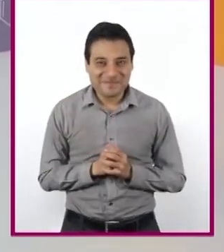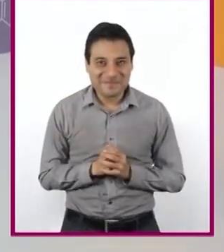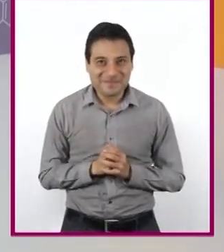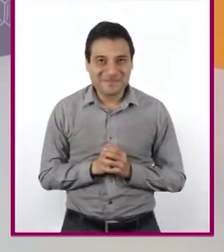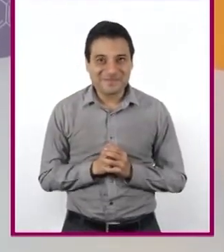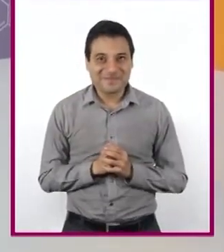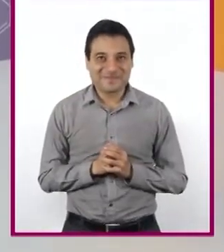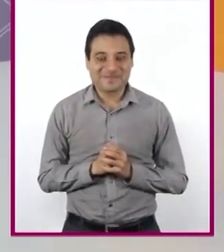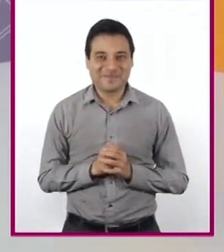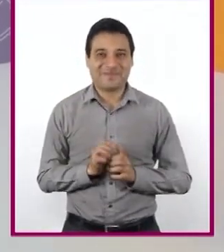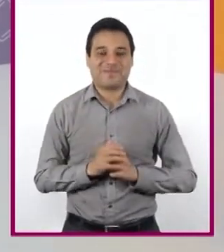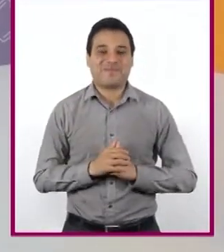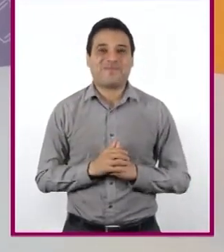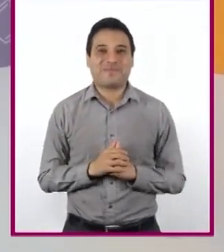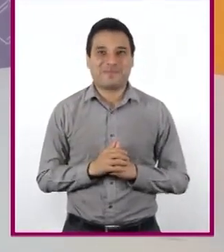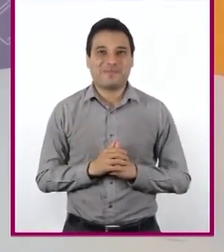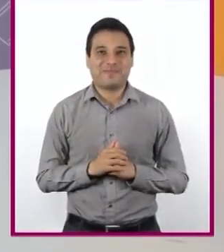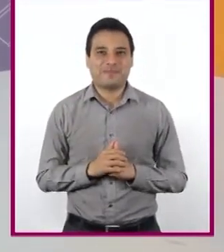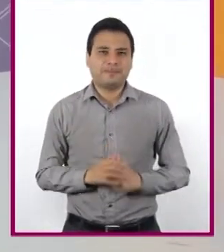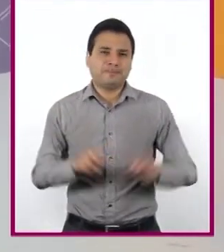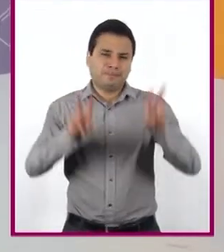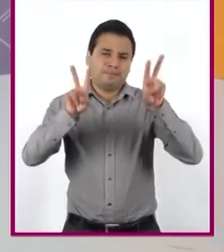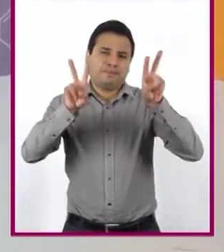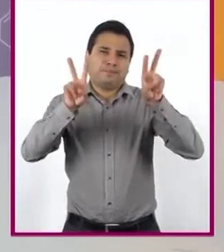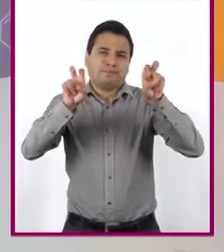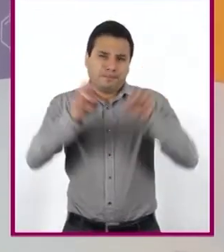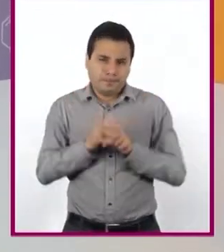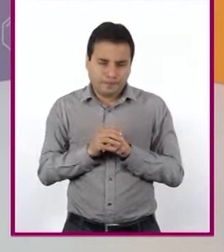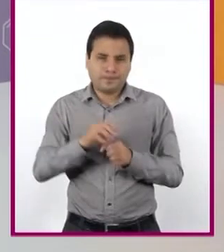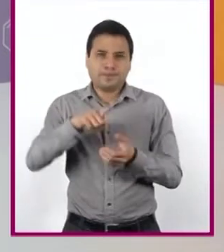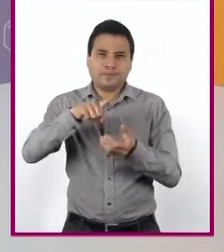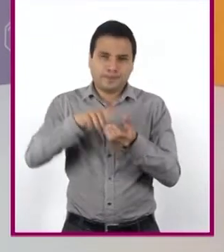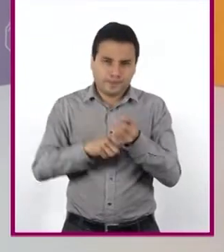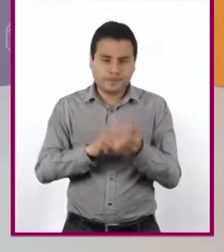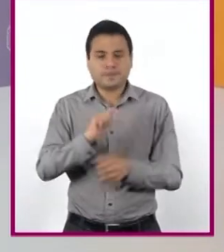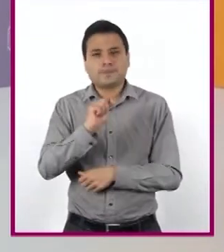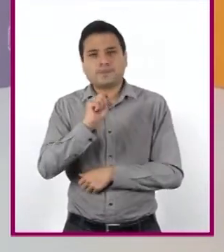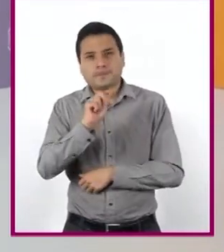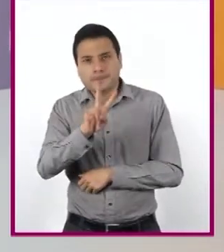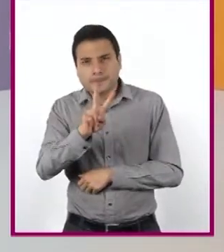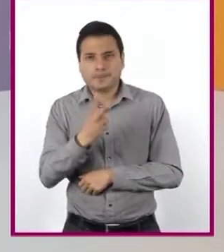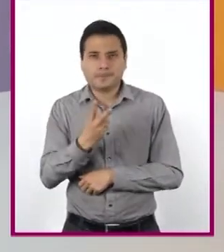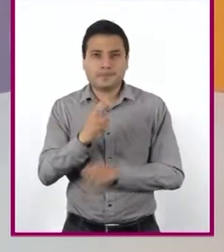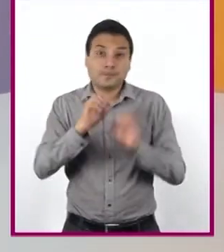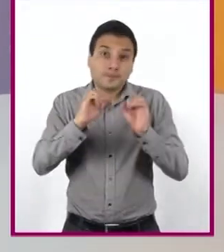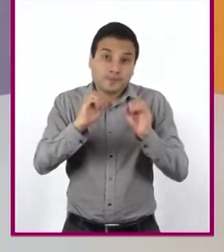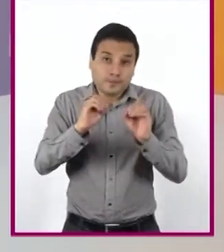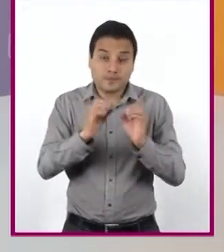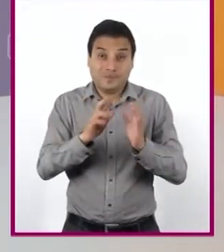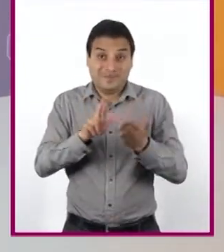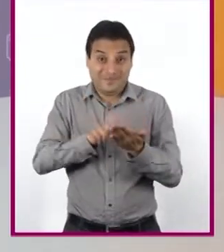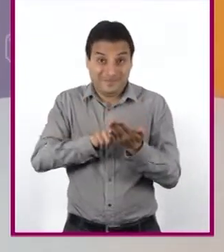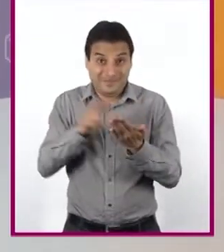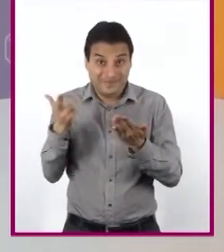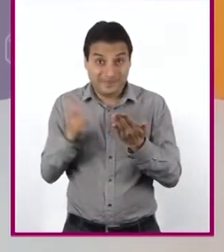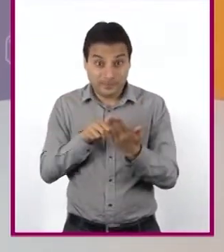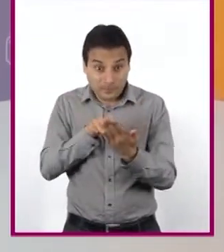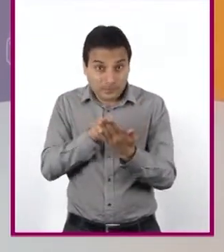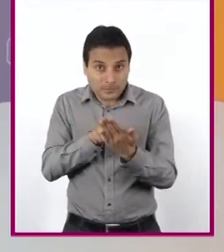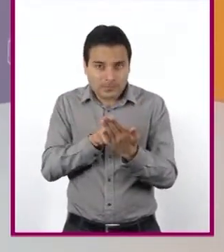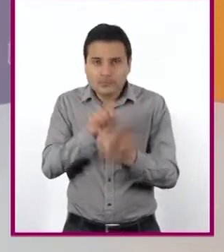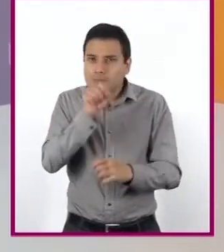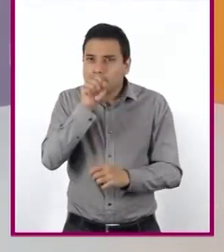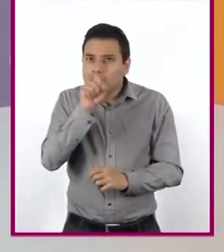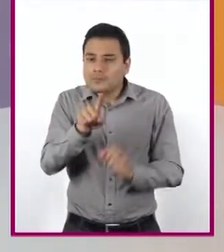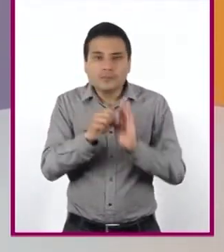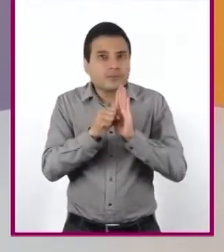En algún artículo o reportaje de televisión, podrán percatarse que ocupan la misma simbología de la